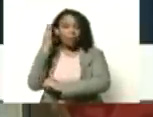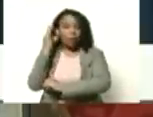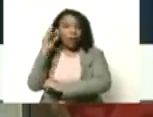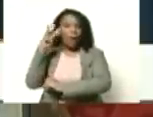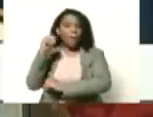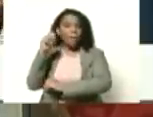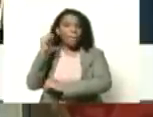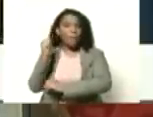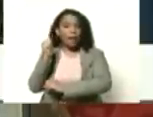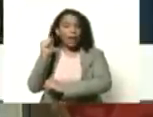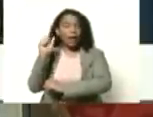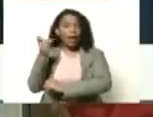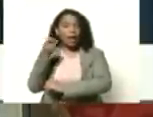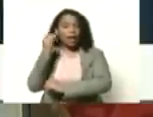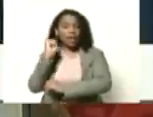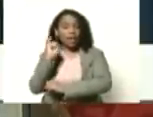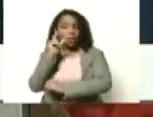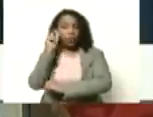comares